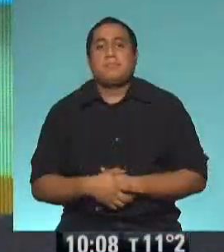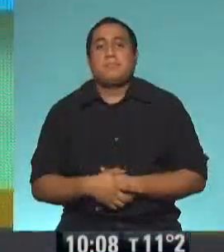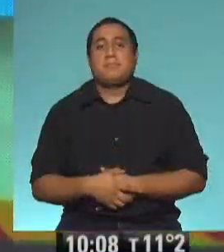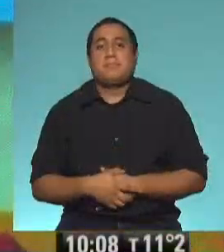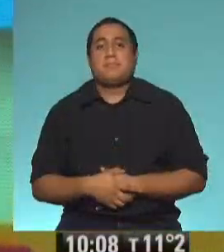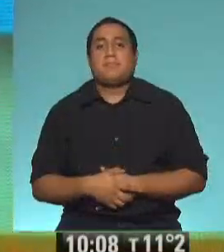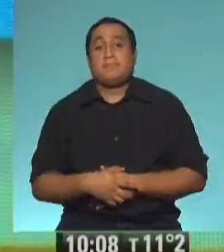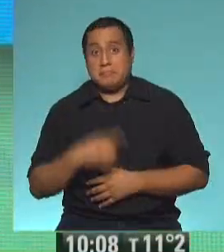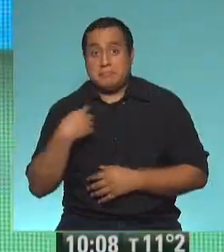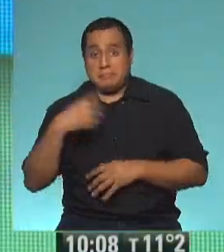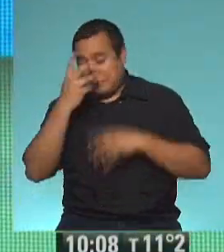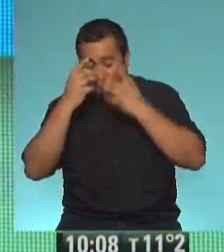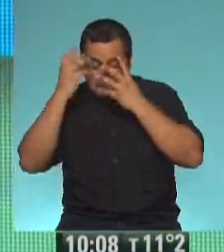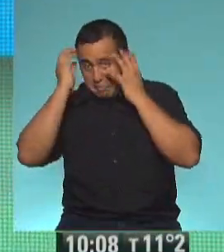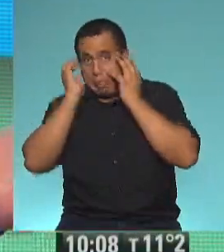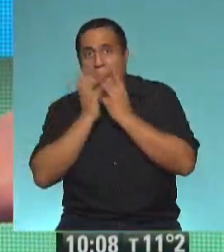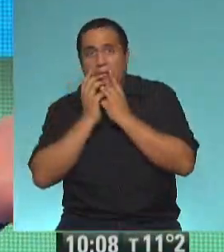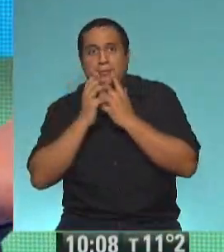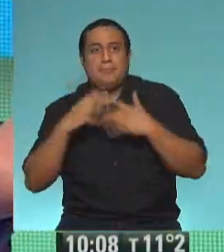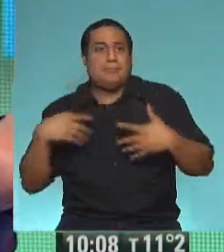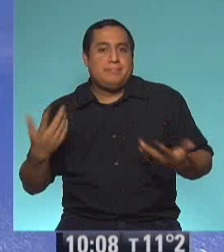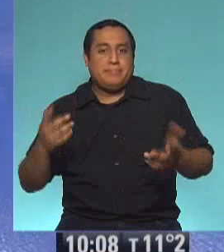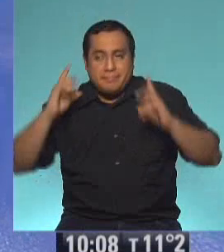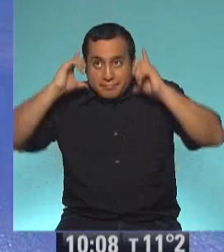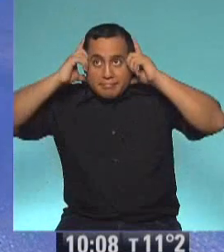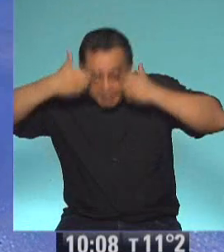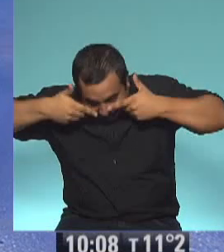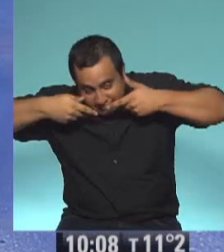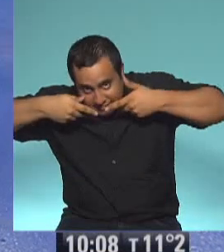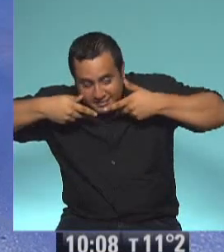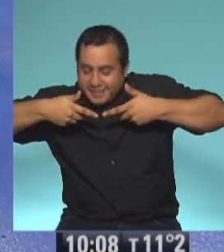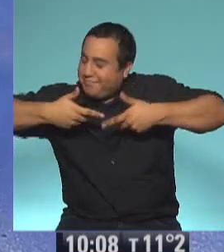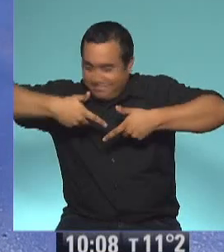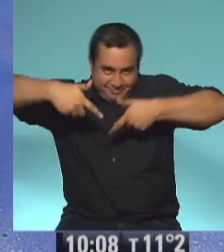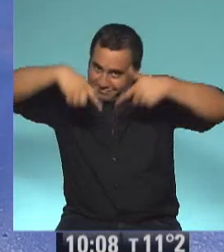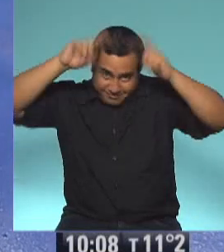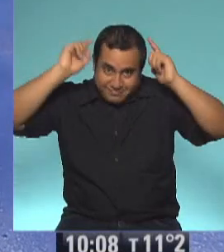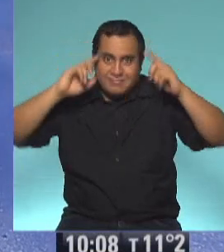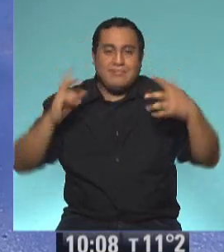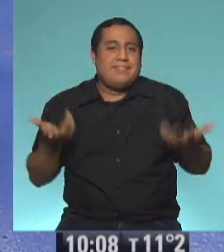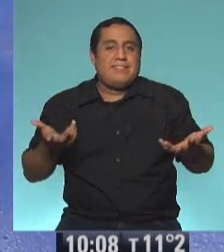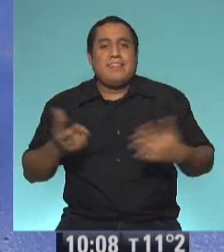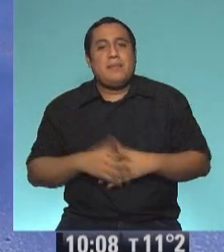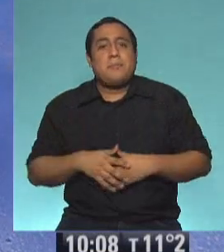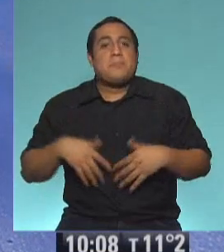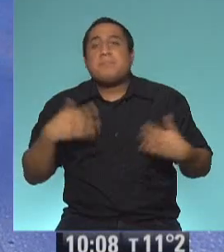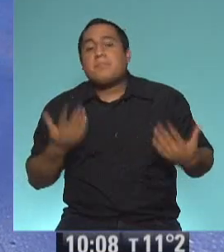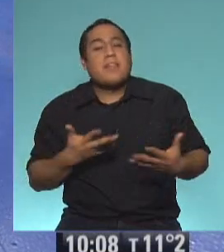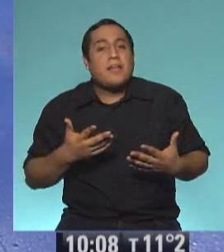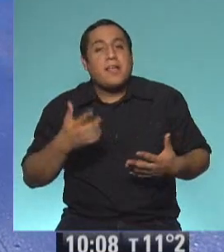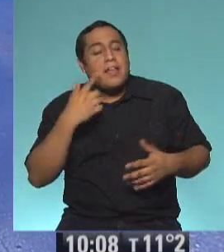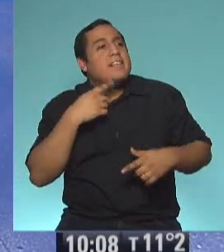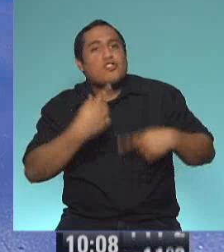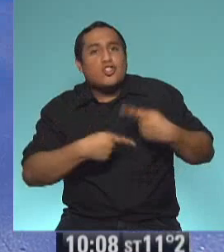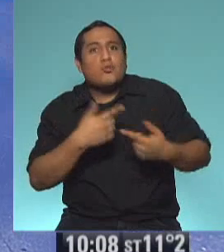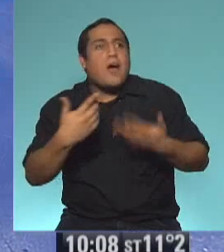poner la nariz de payaso. Pero te mira cómo terminaste. Pero una payasada. Fer, entonces, sigo contando